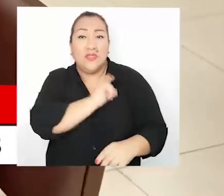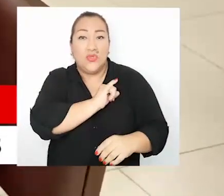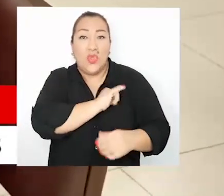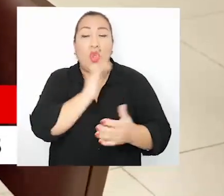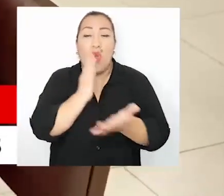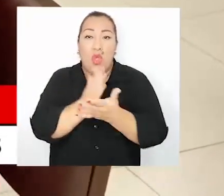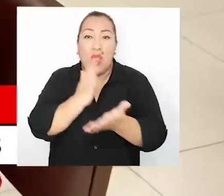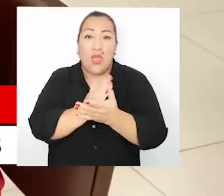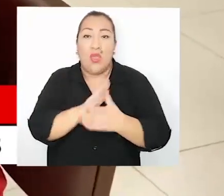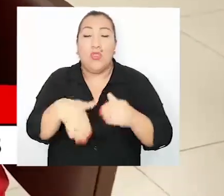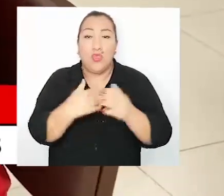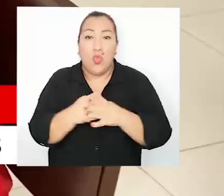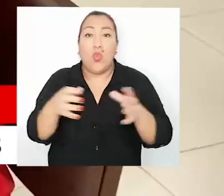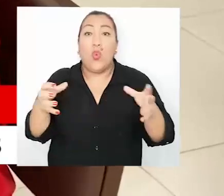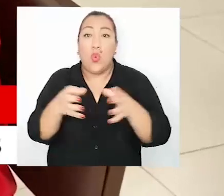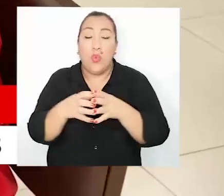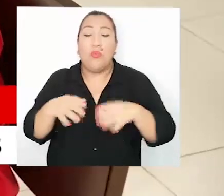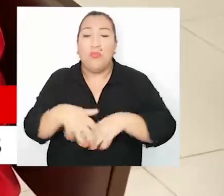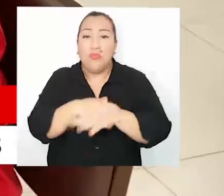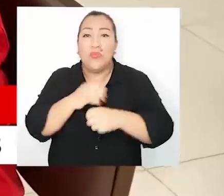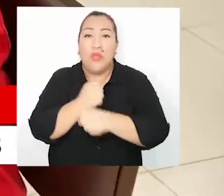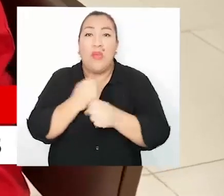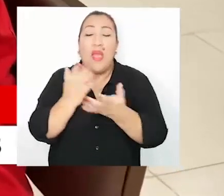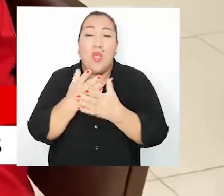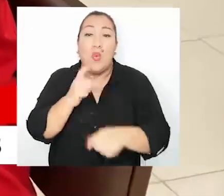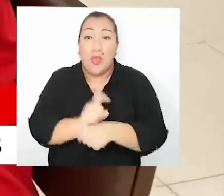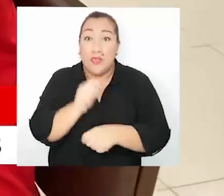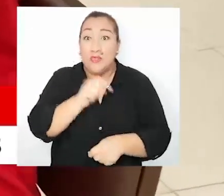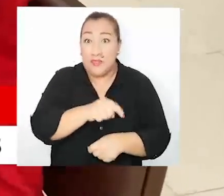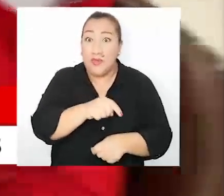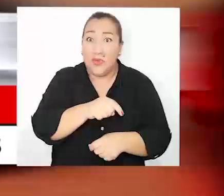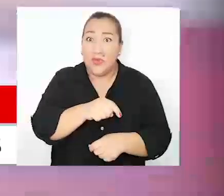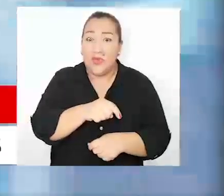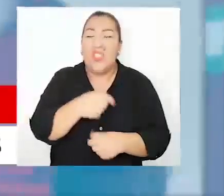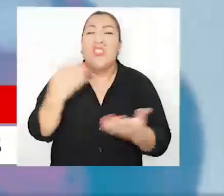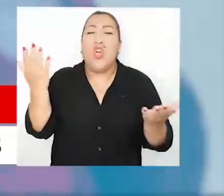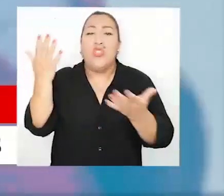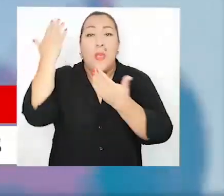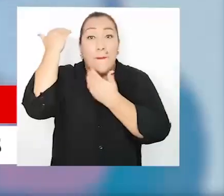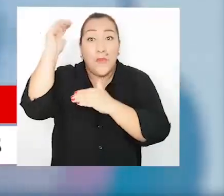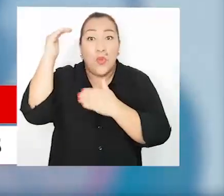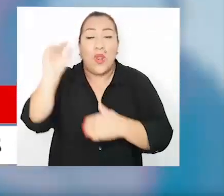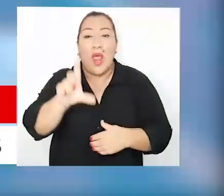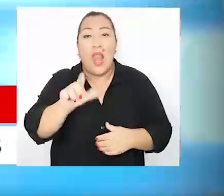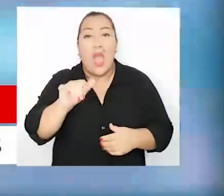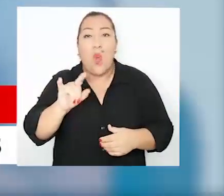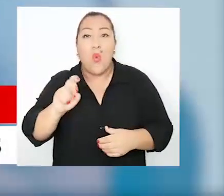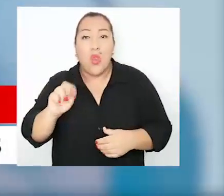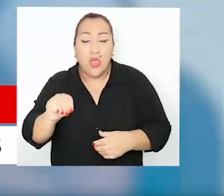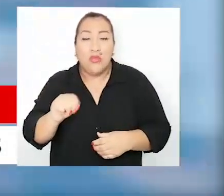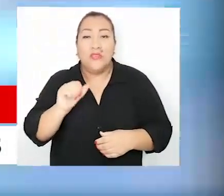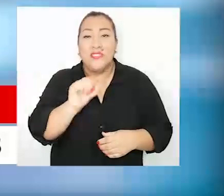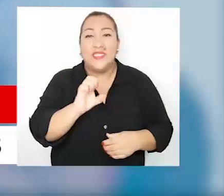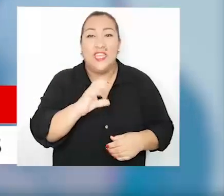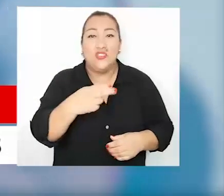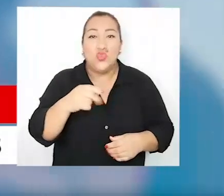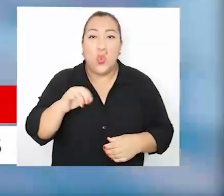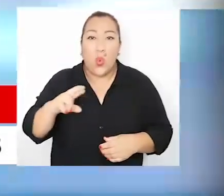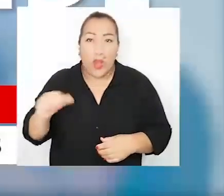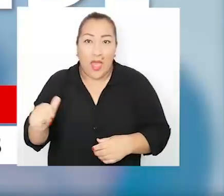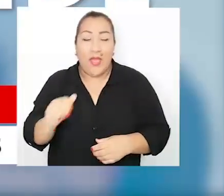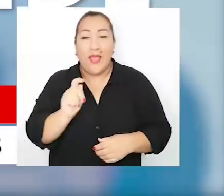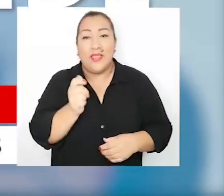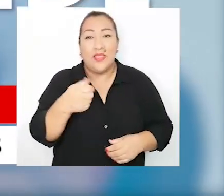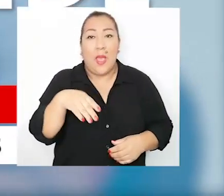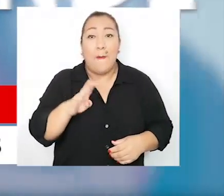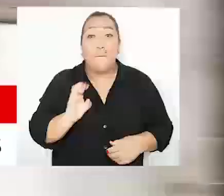1.537 instituciones educativas de las Unidades de Gestión Educativa Local, UGEL, de Piura, La Unión, Sechura y